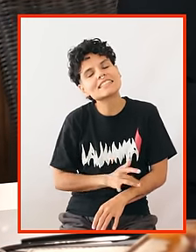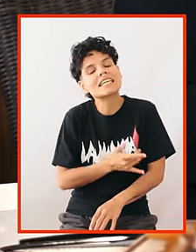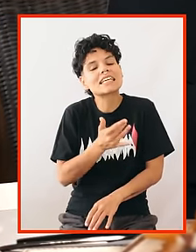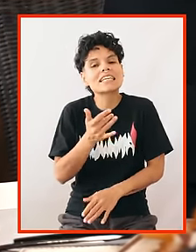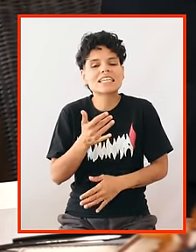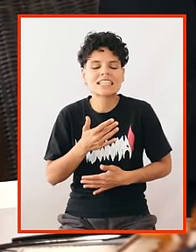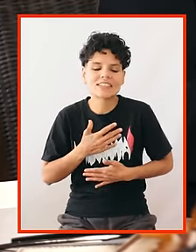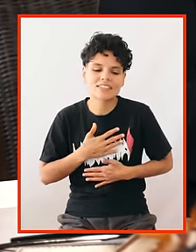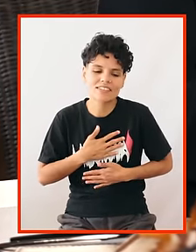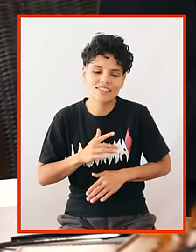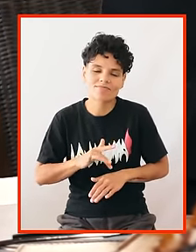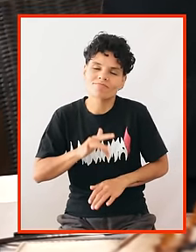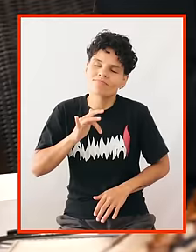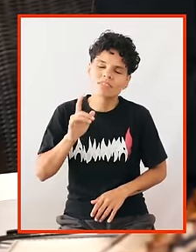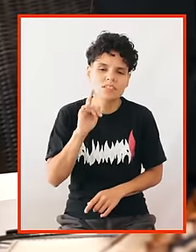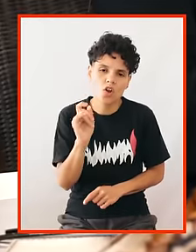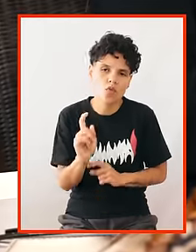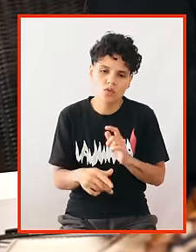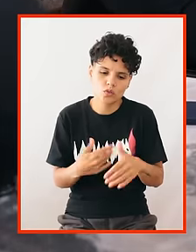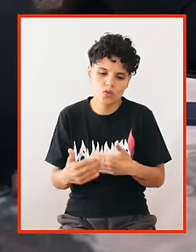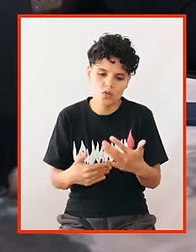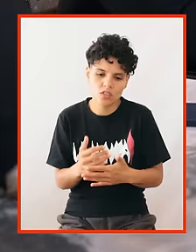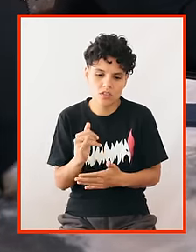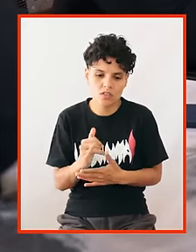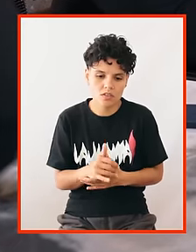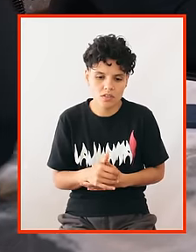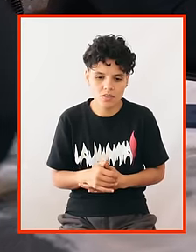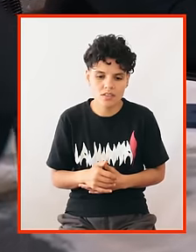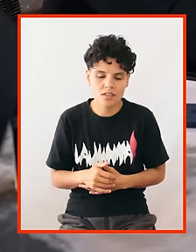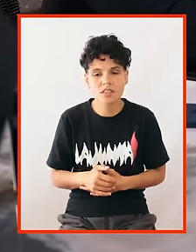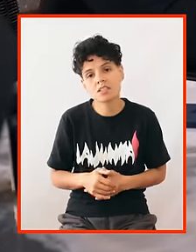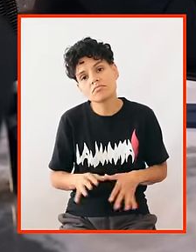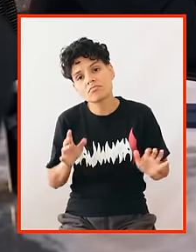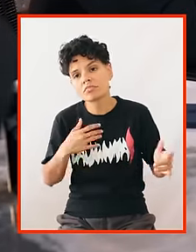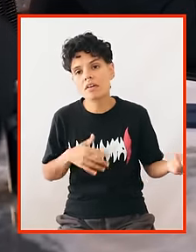pues, si no funciona. ¿Y te pasa hasta ahora? Si no tocaría el bajo.